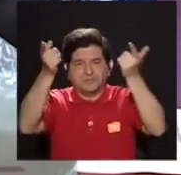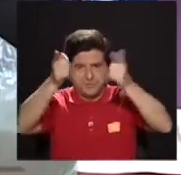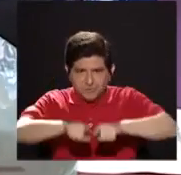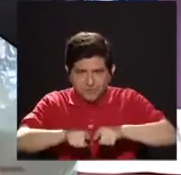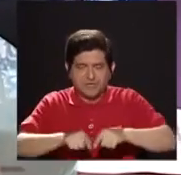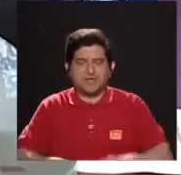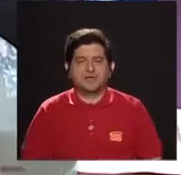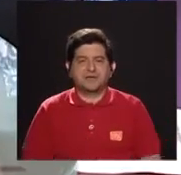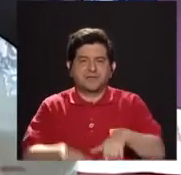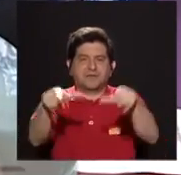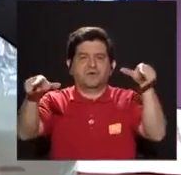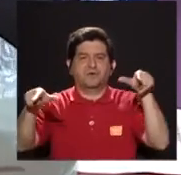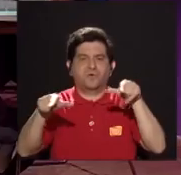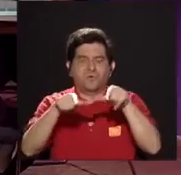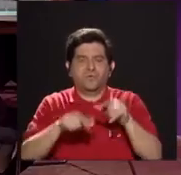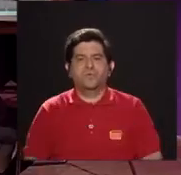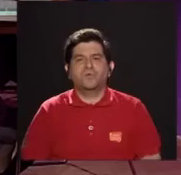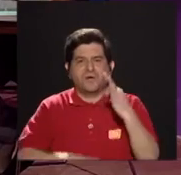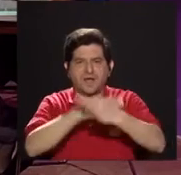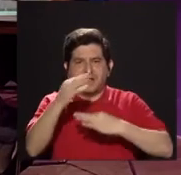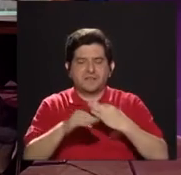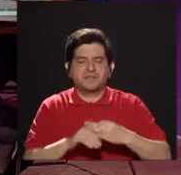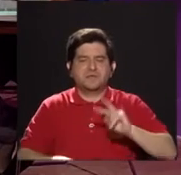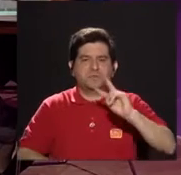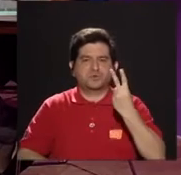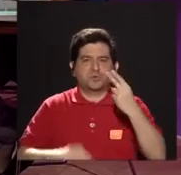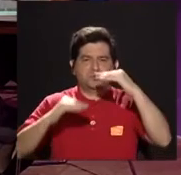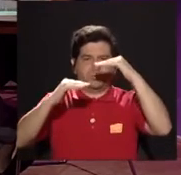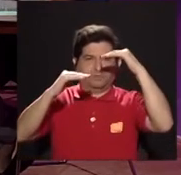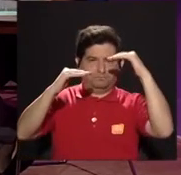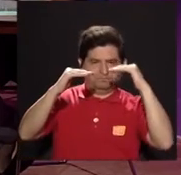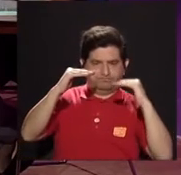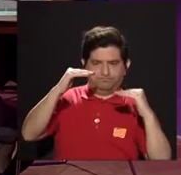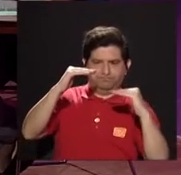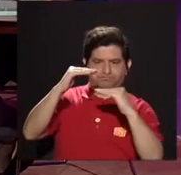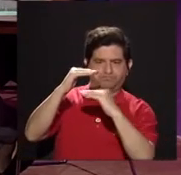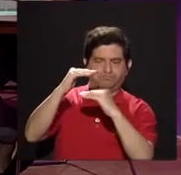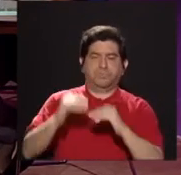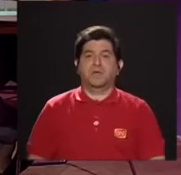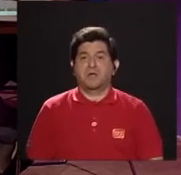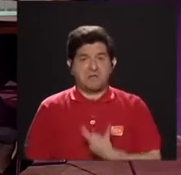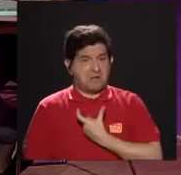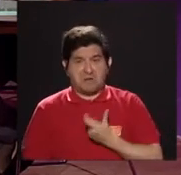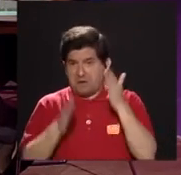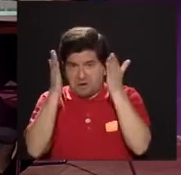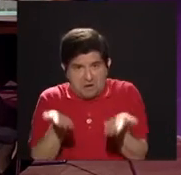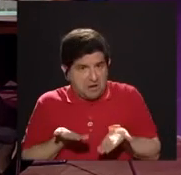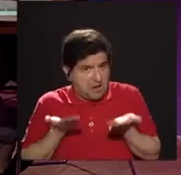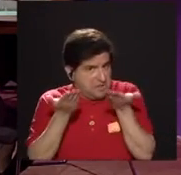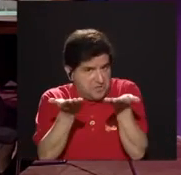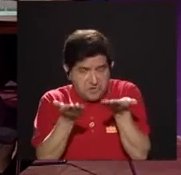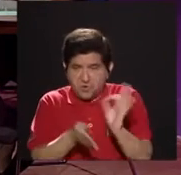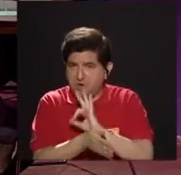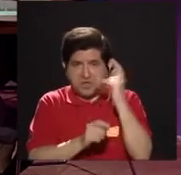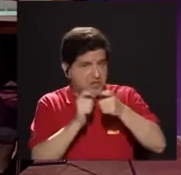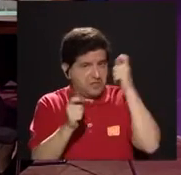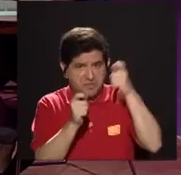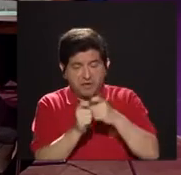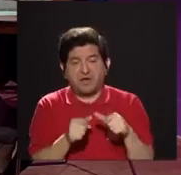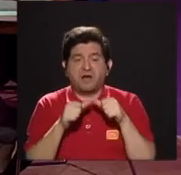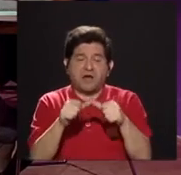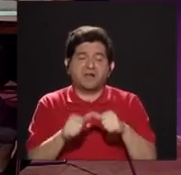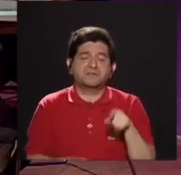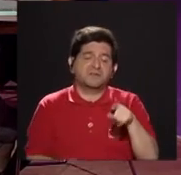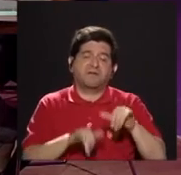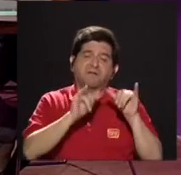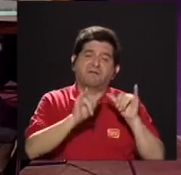una posición de segundo plano, que si el alcalde no quiere darle funciones específicas, seguirá ahí